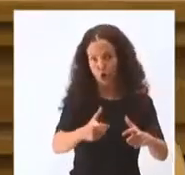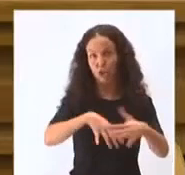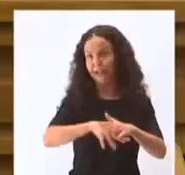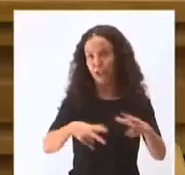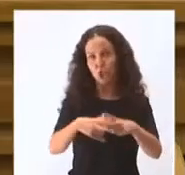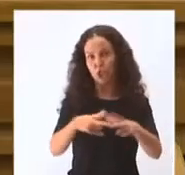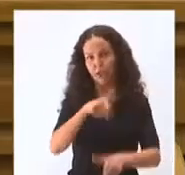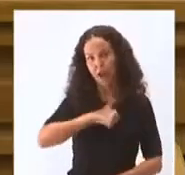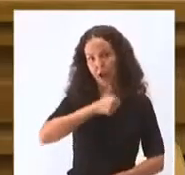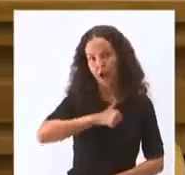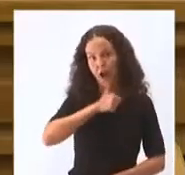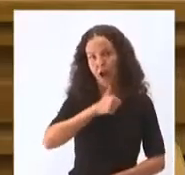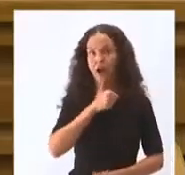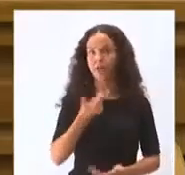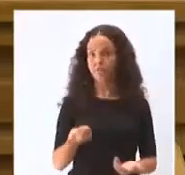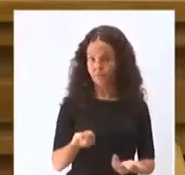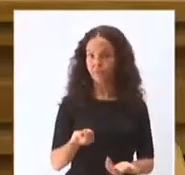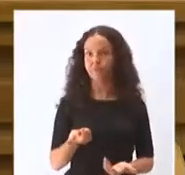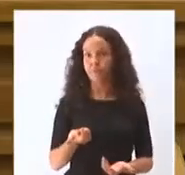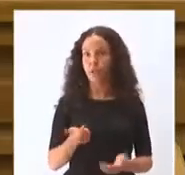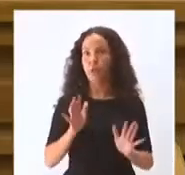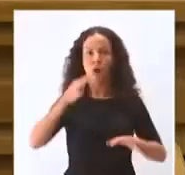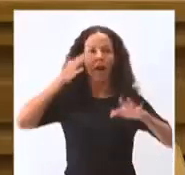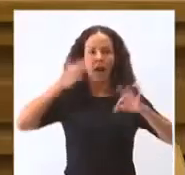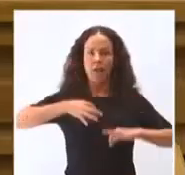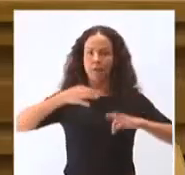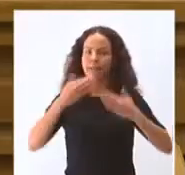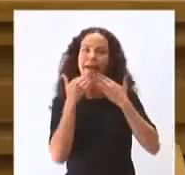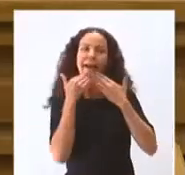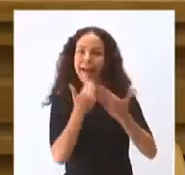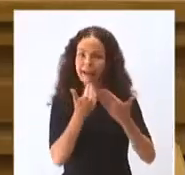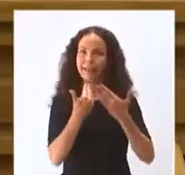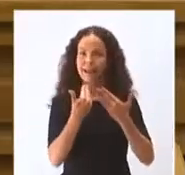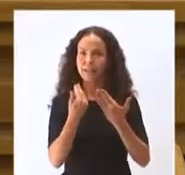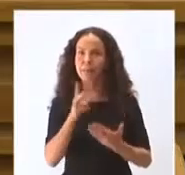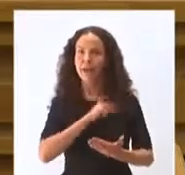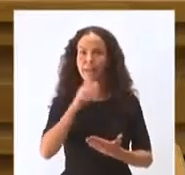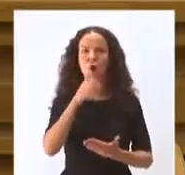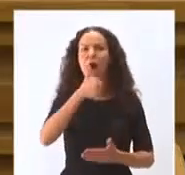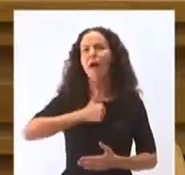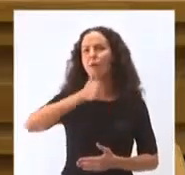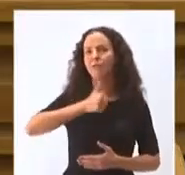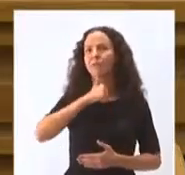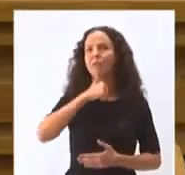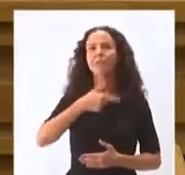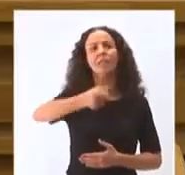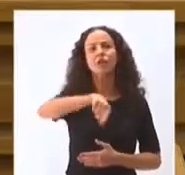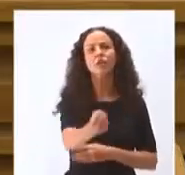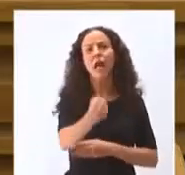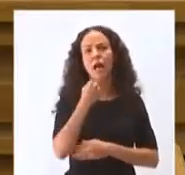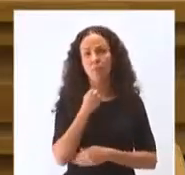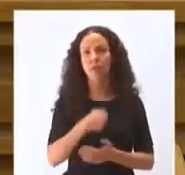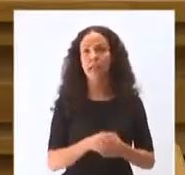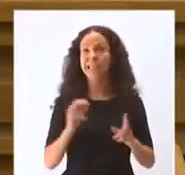y que realmente merecen nuestra gratitud por todo lo que han aguantado y apoyado en materia de